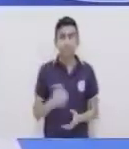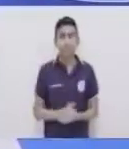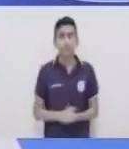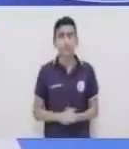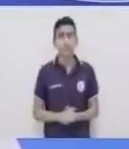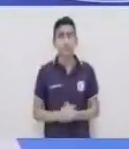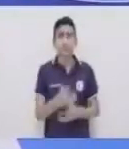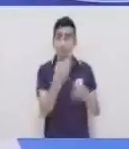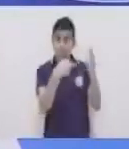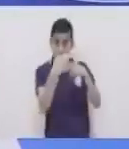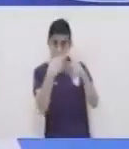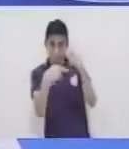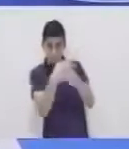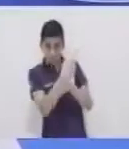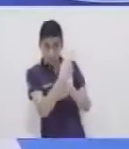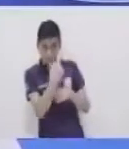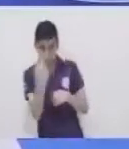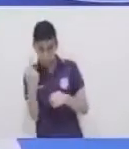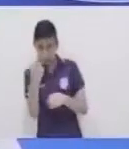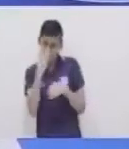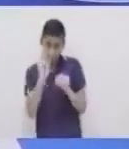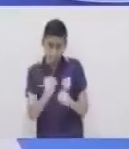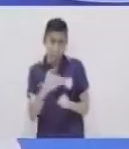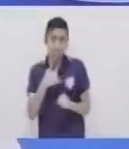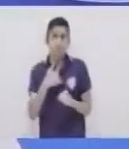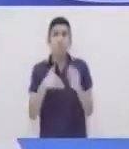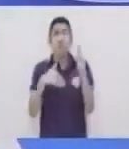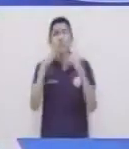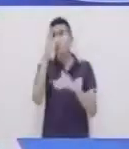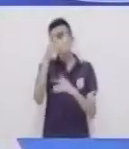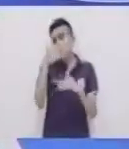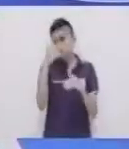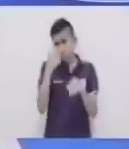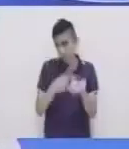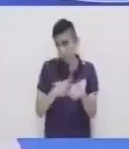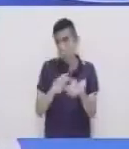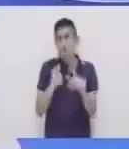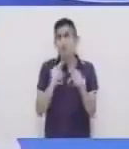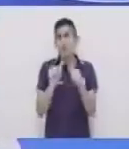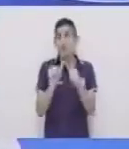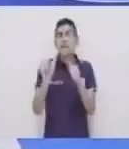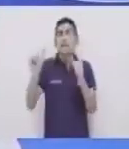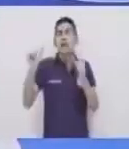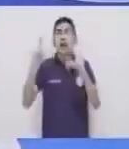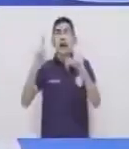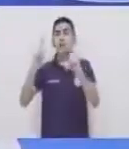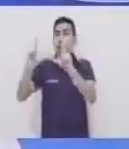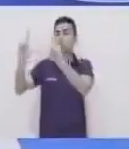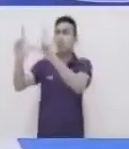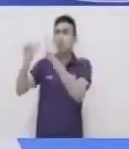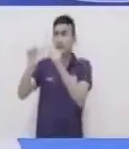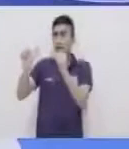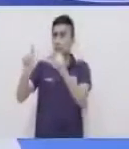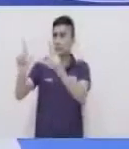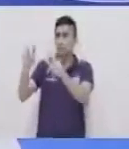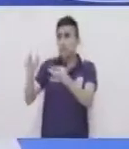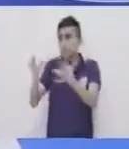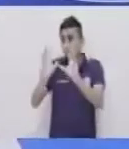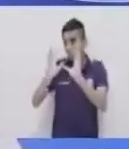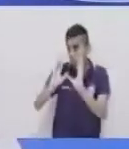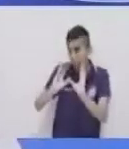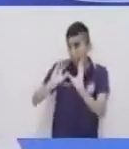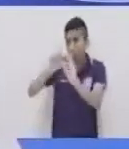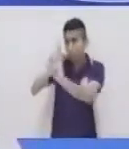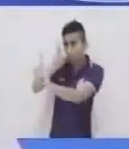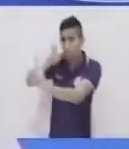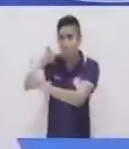Y ahora voy de regreso. Tú puedes colocar un poquito más lejos el aro para tener un